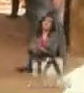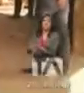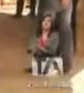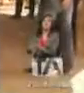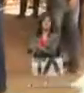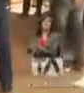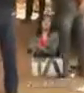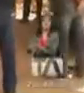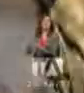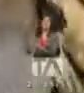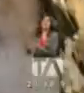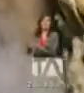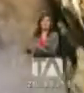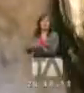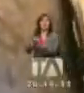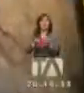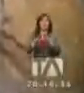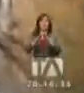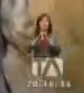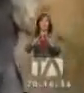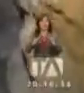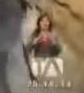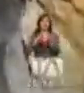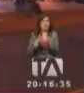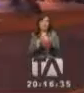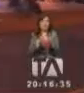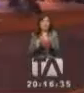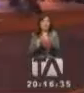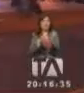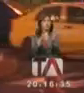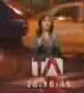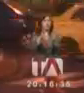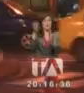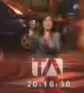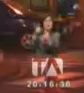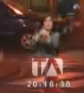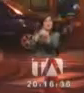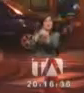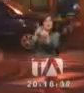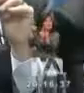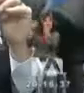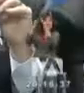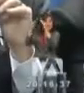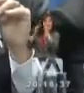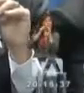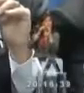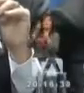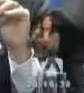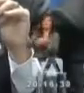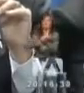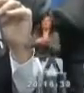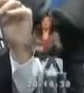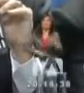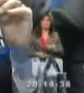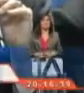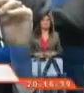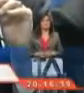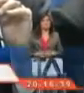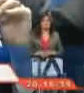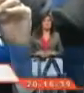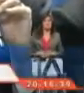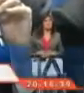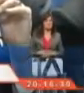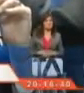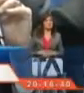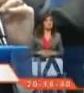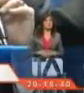que las galerías o túneles que se perforan en el subsuelo lleguen hasta el casco histórico de la ciudad. Se ha identificado que precisamente por